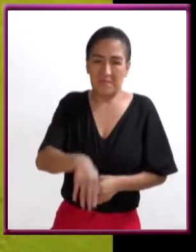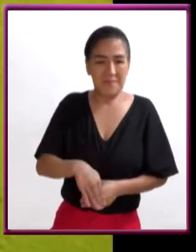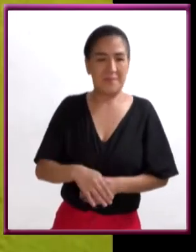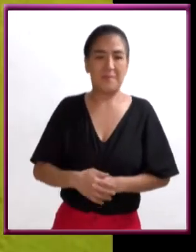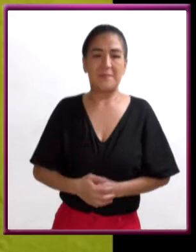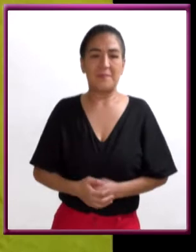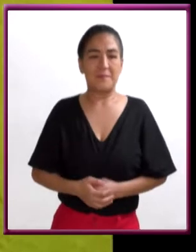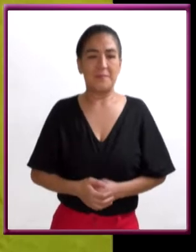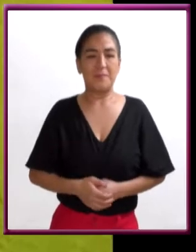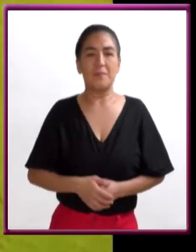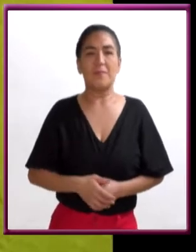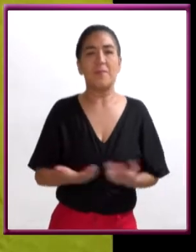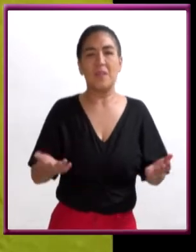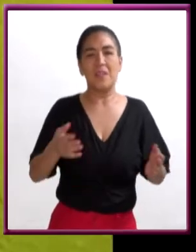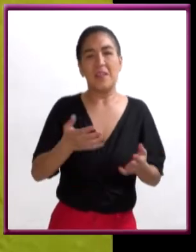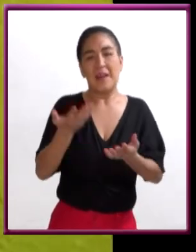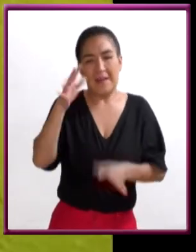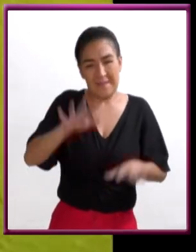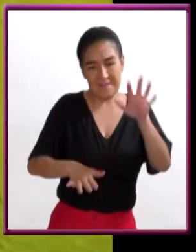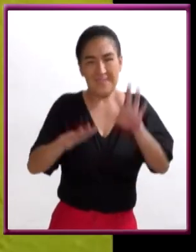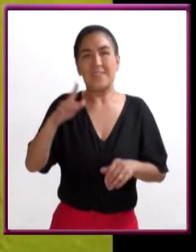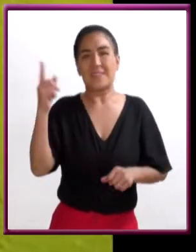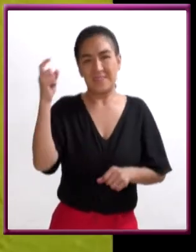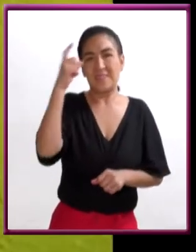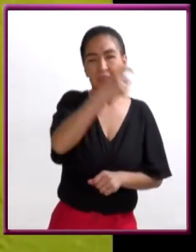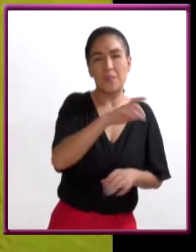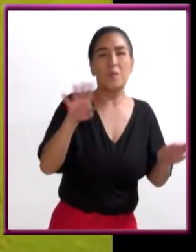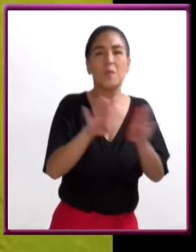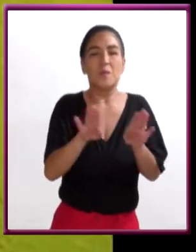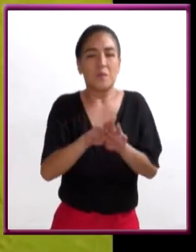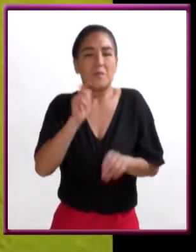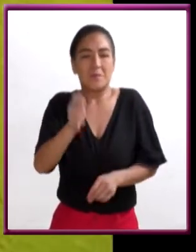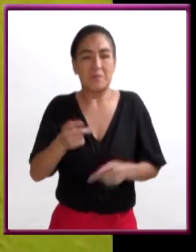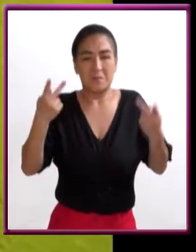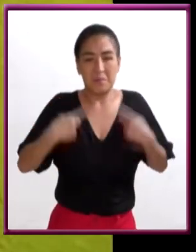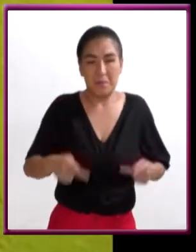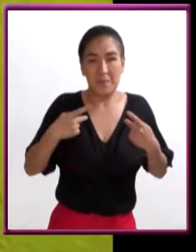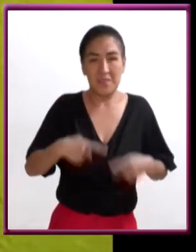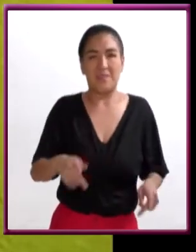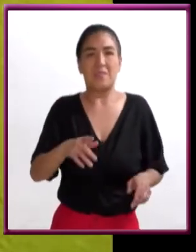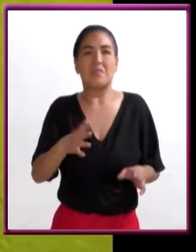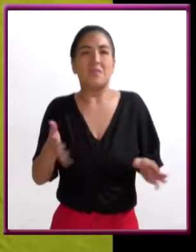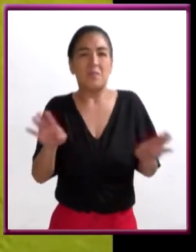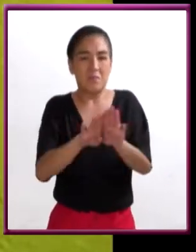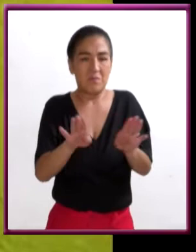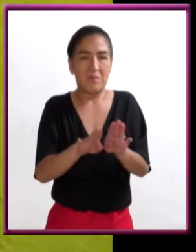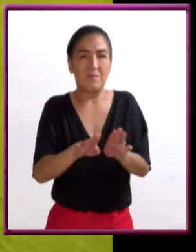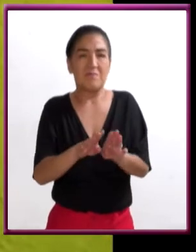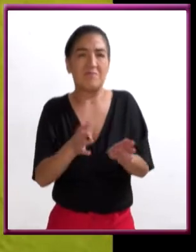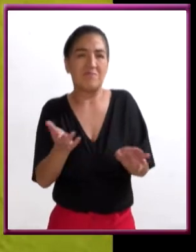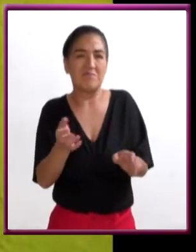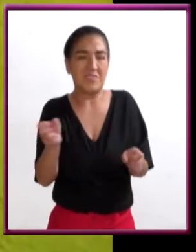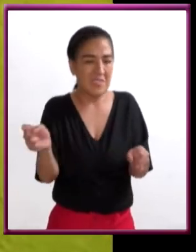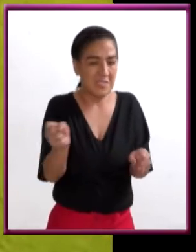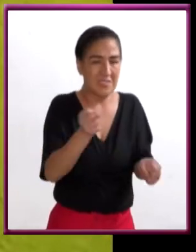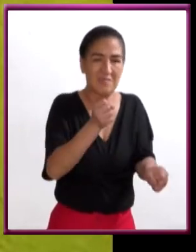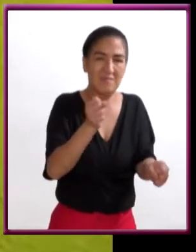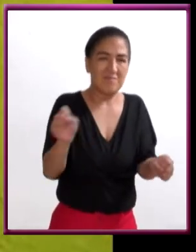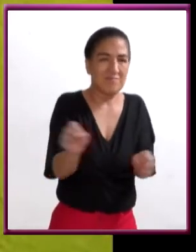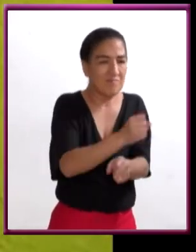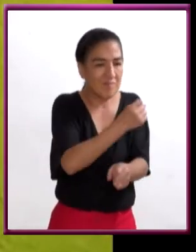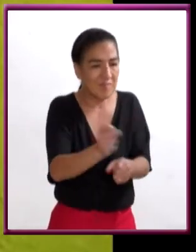mal. Es un tanto complicado, porque normalmente las personas que maltratan a través del